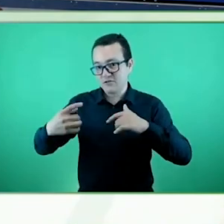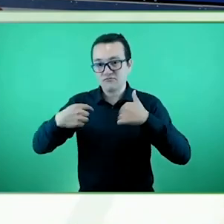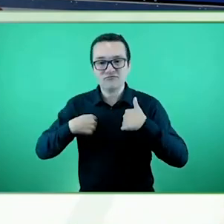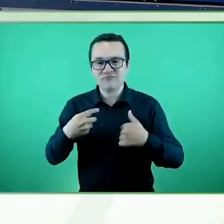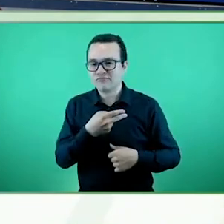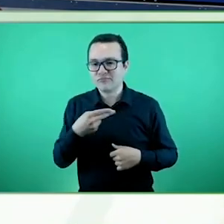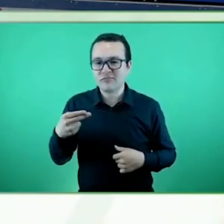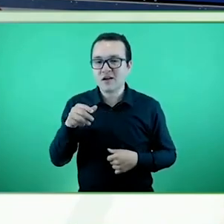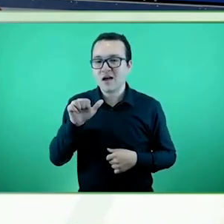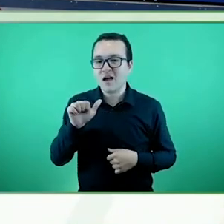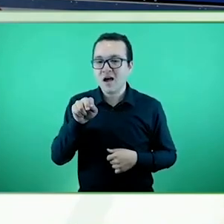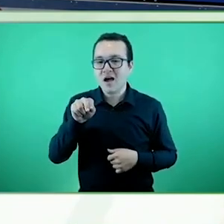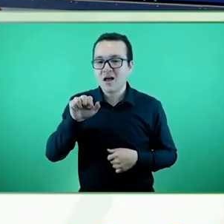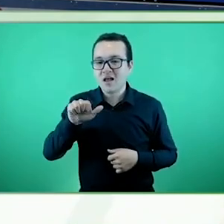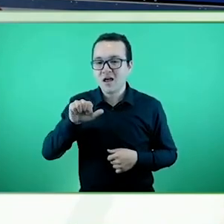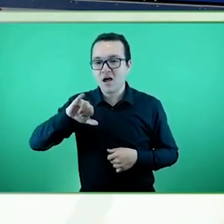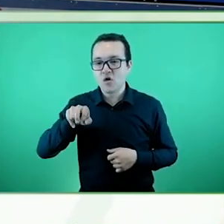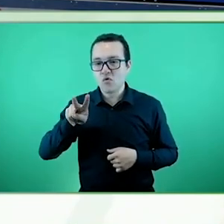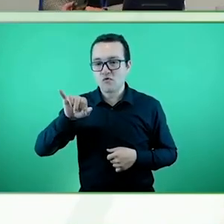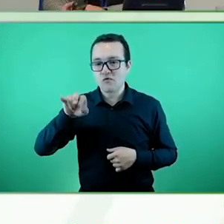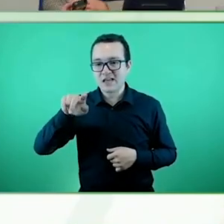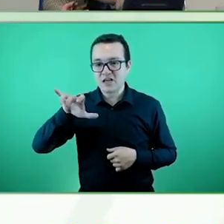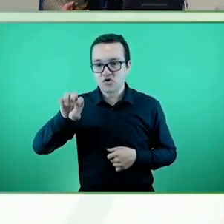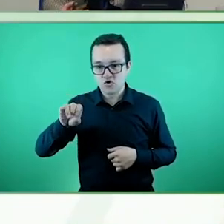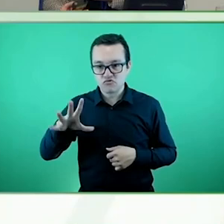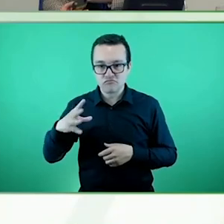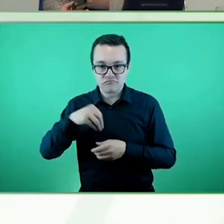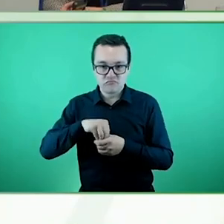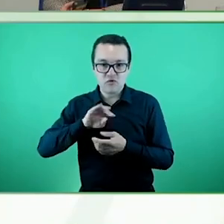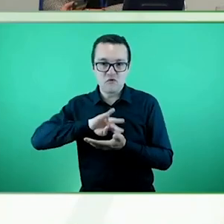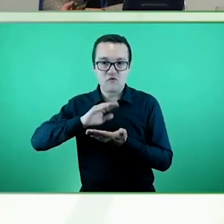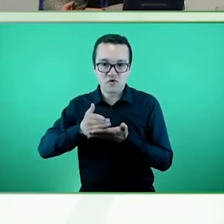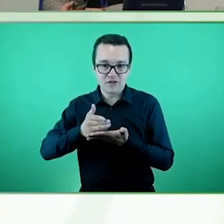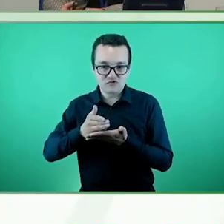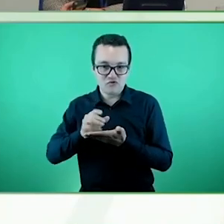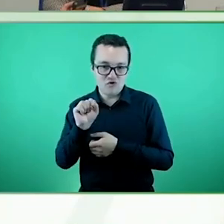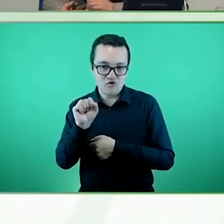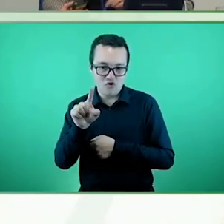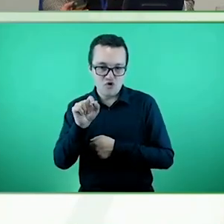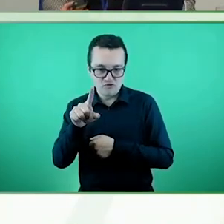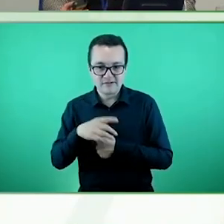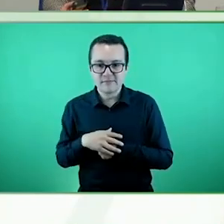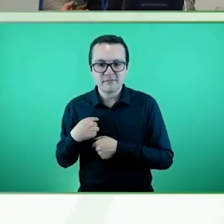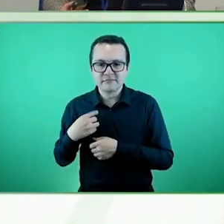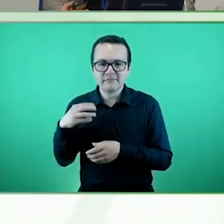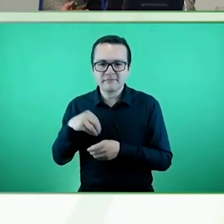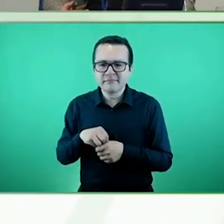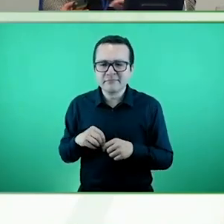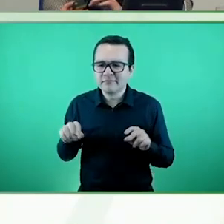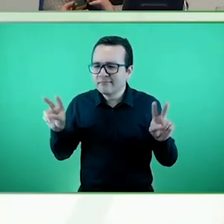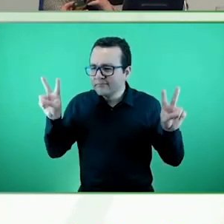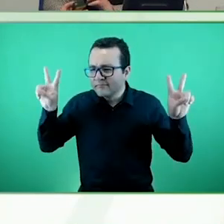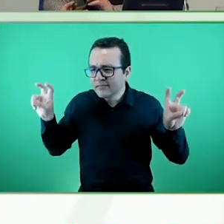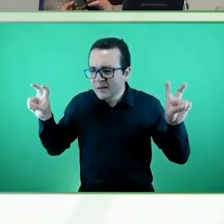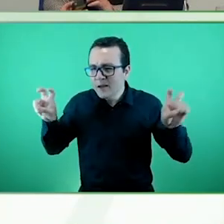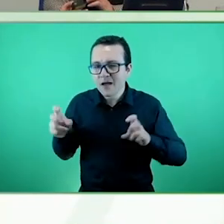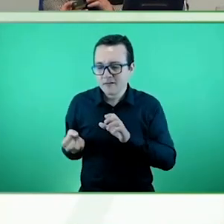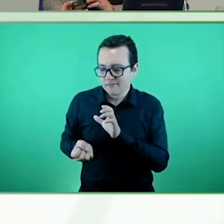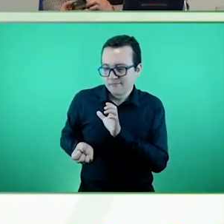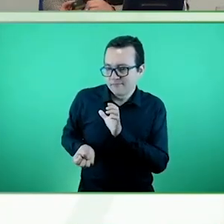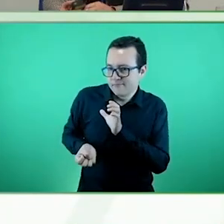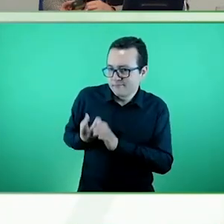11. Estoy aquí para hablar un poco de nuestro programa de emprendimiento en